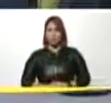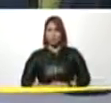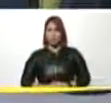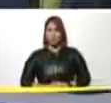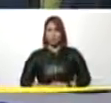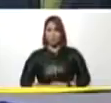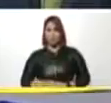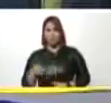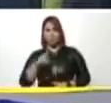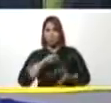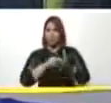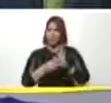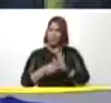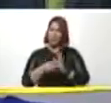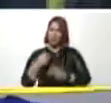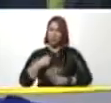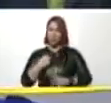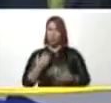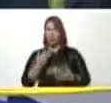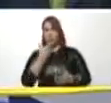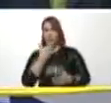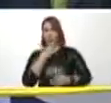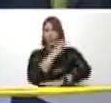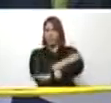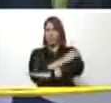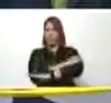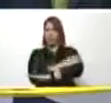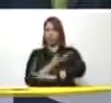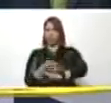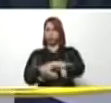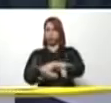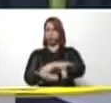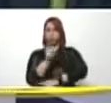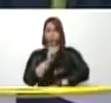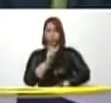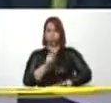No quiere decir que me esté descualificando.